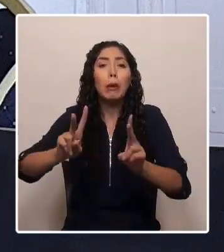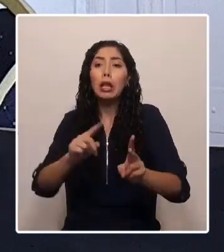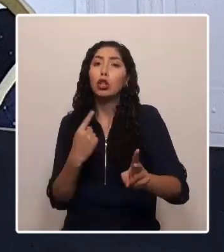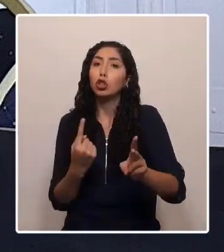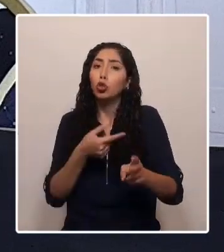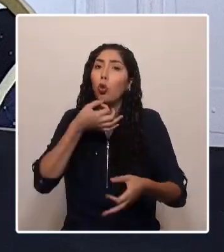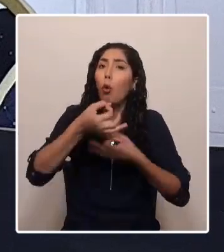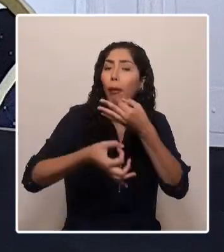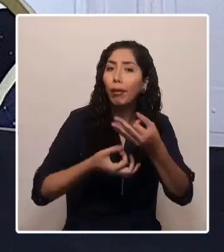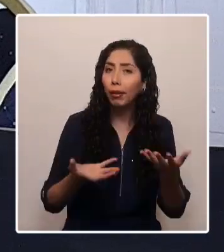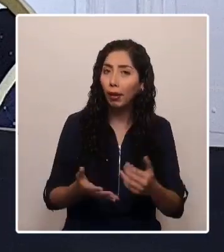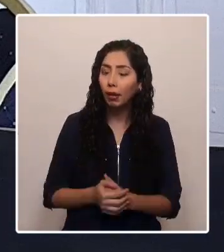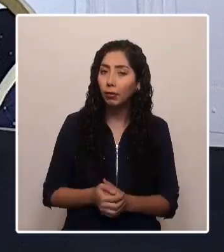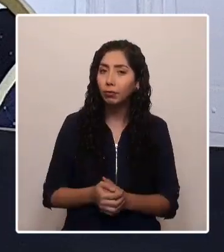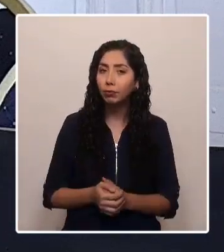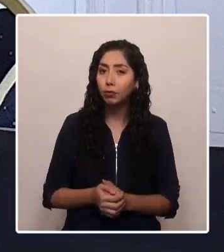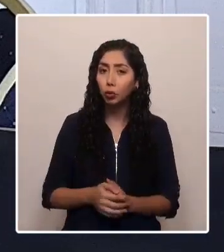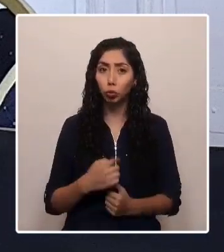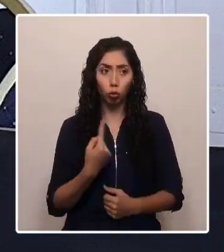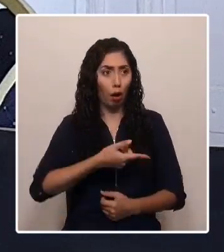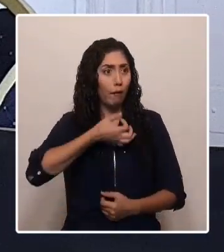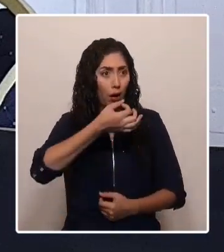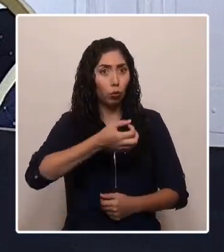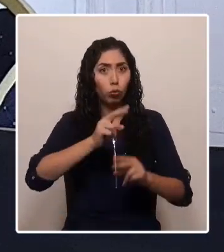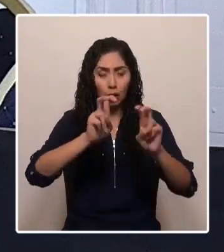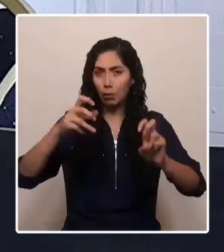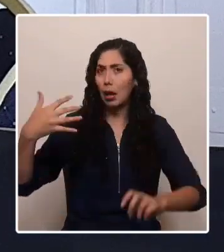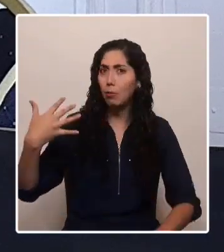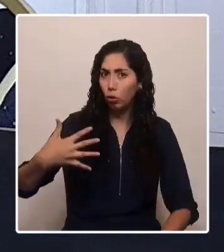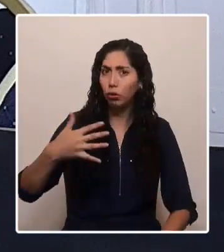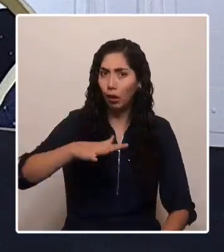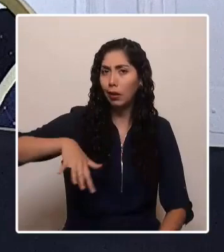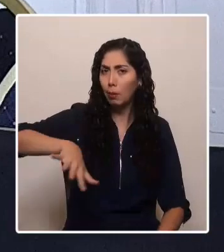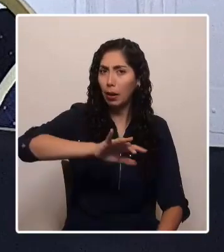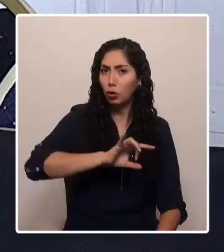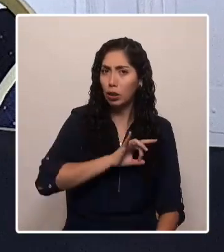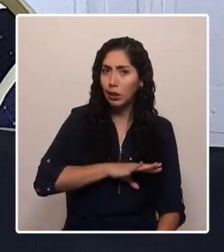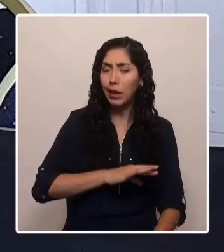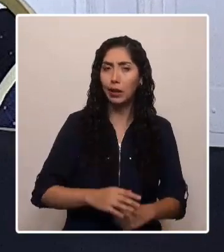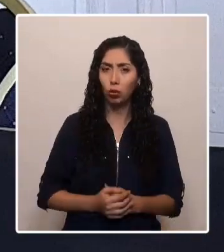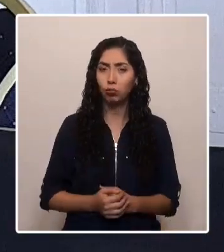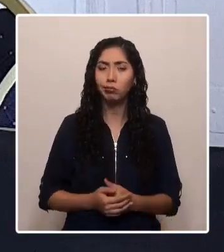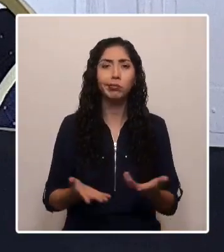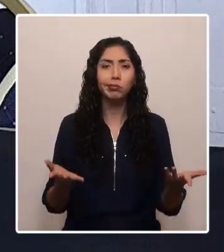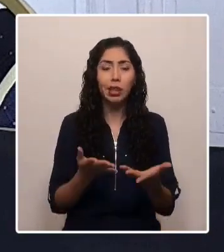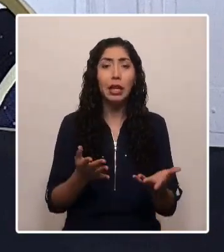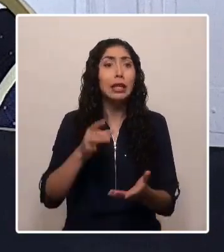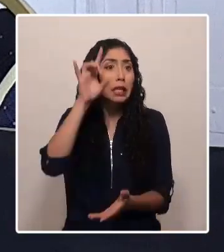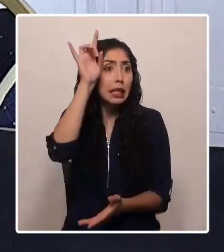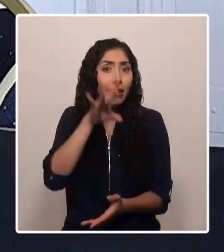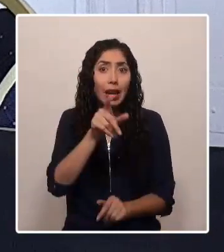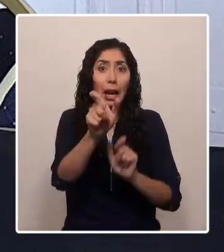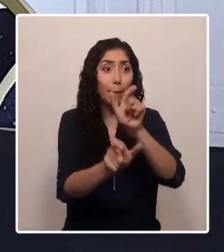estamos hablando de un punto muy importante para los chilenos, que tiene que ver con saber si los convencionales que están